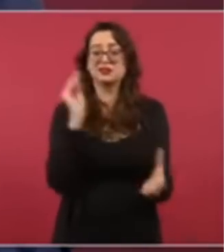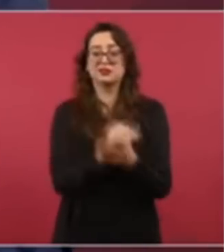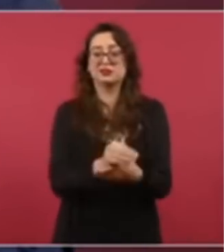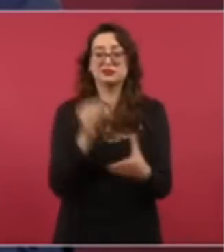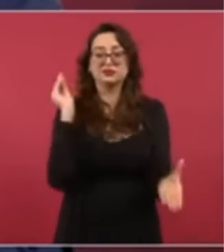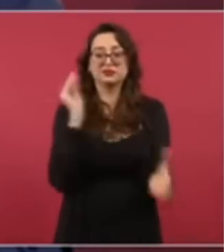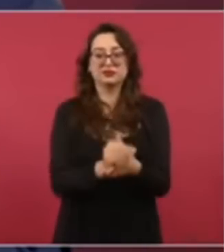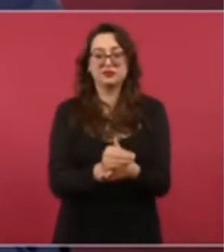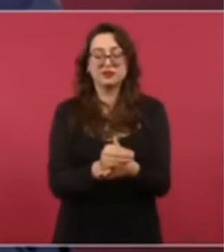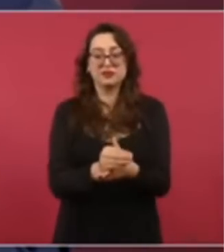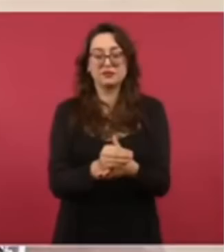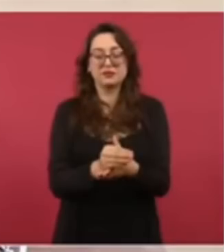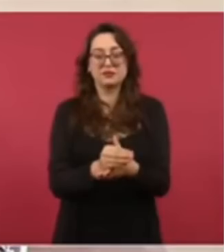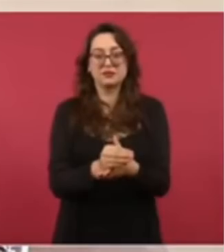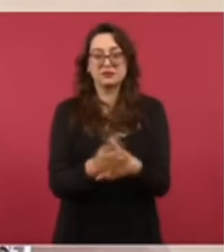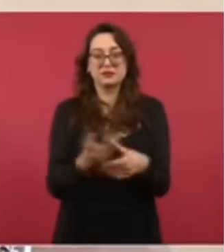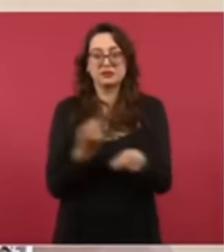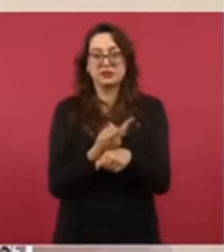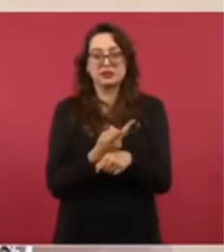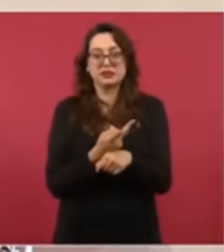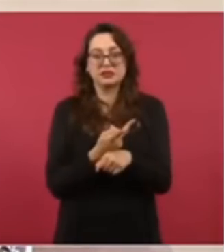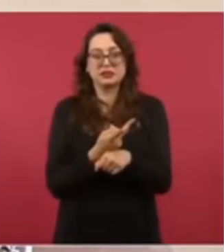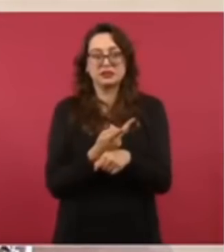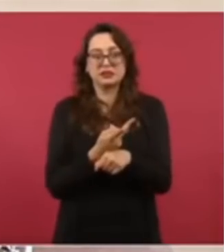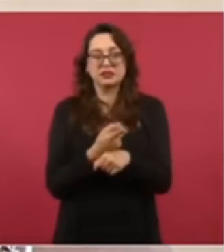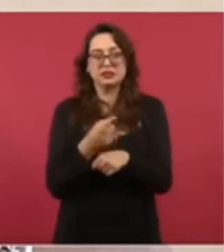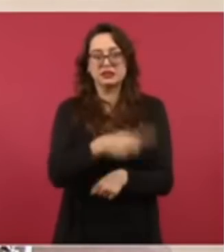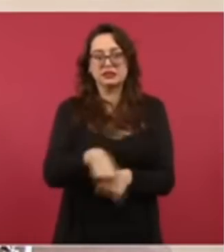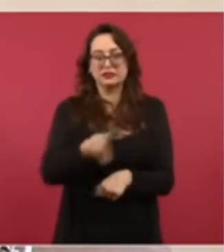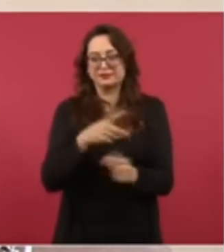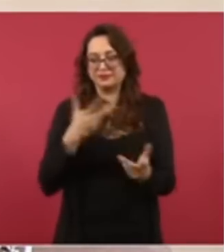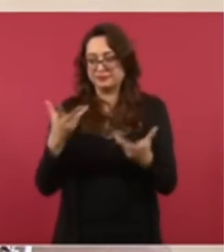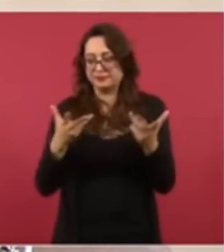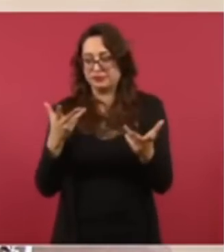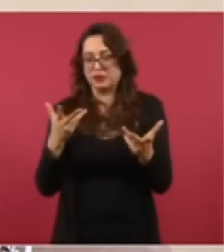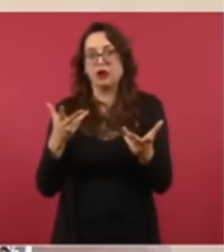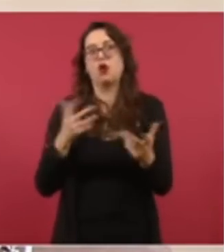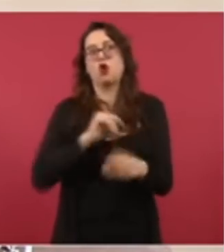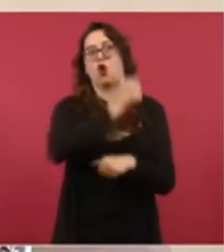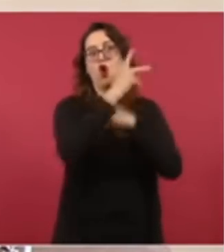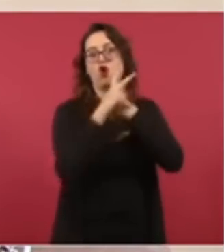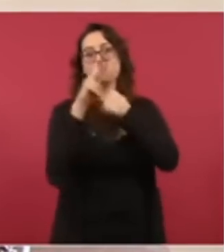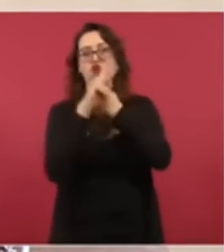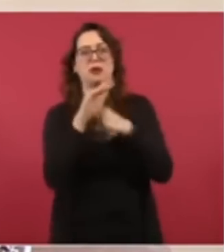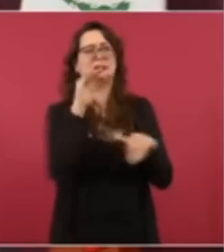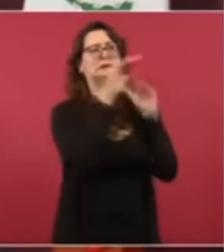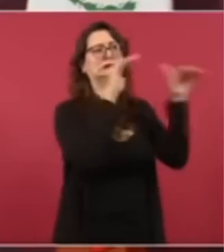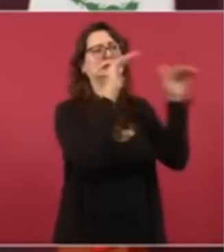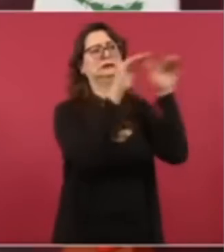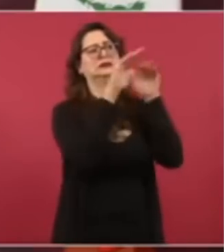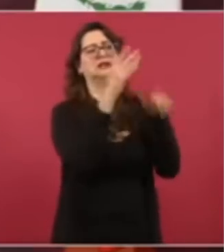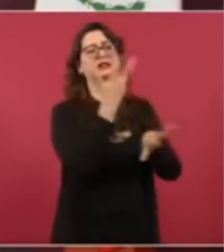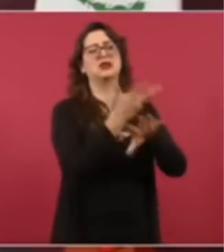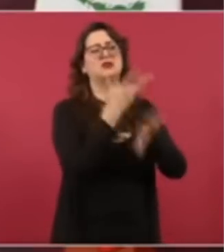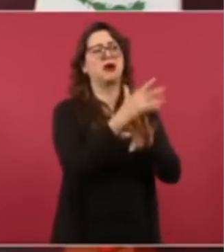se exhiben, pues ahora han optado por irse a quejar